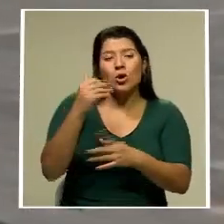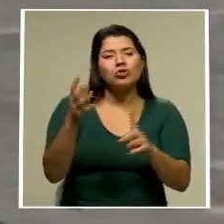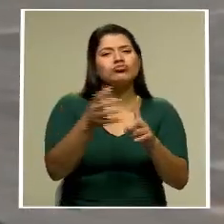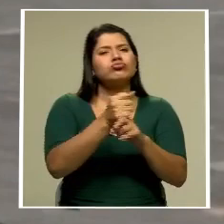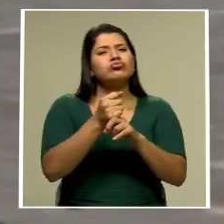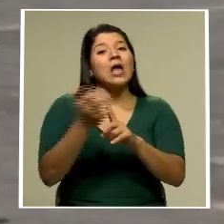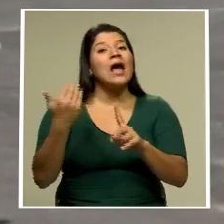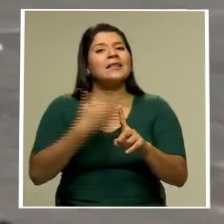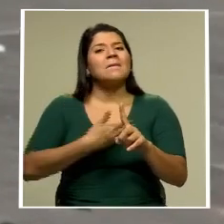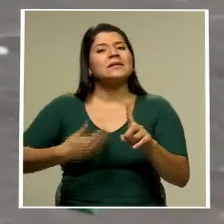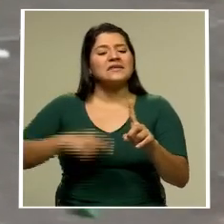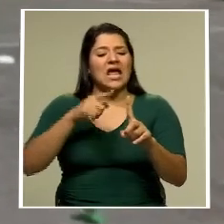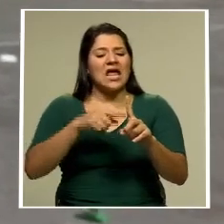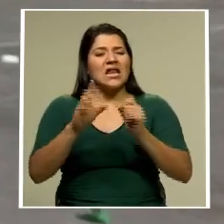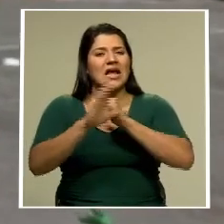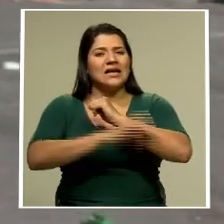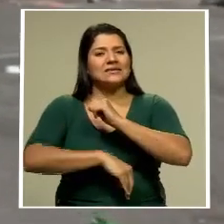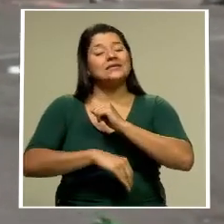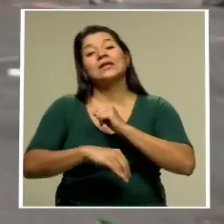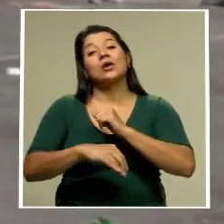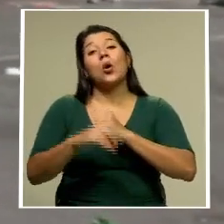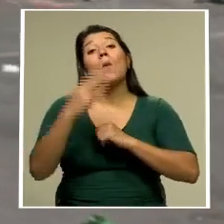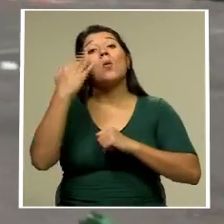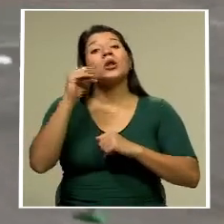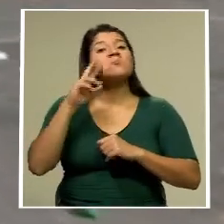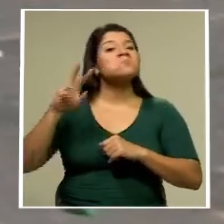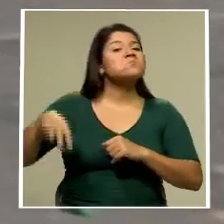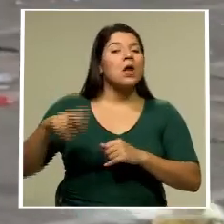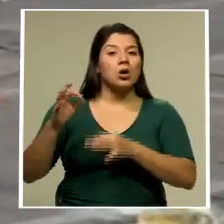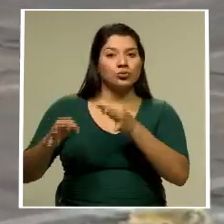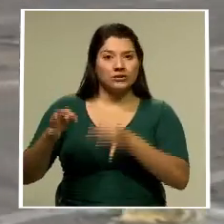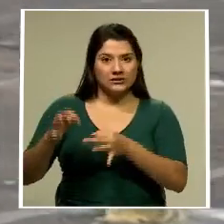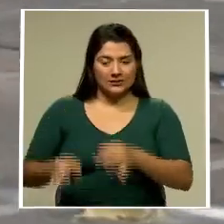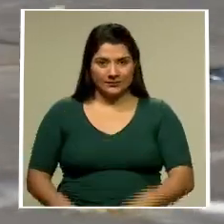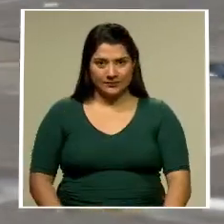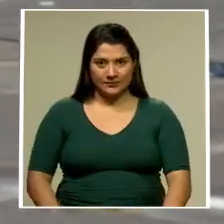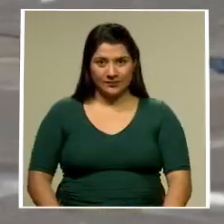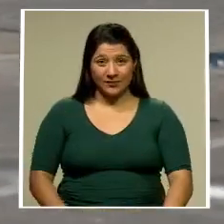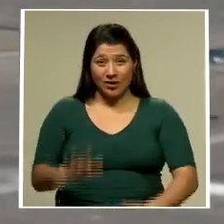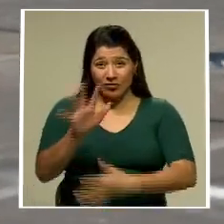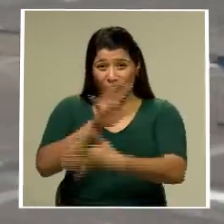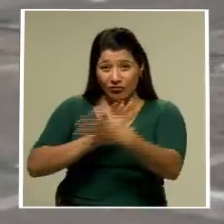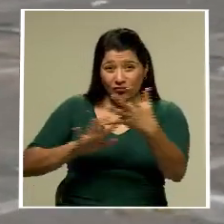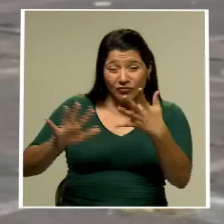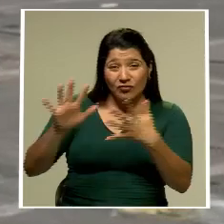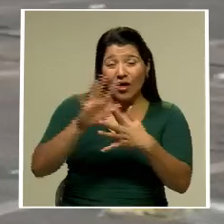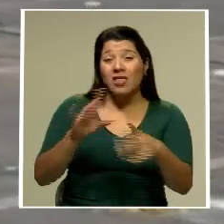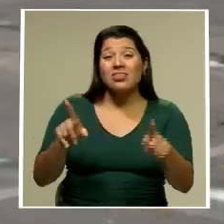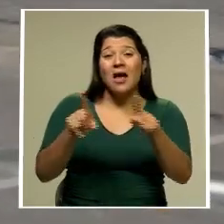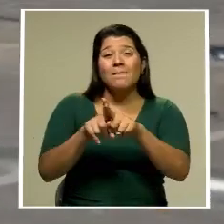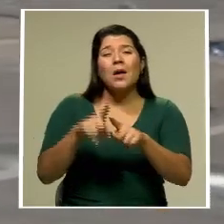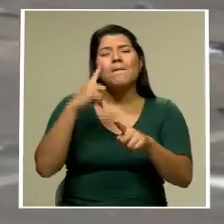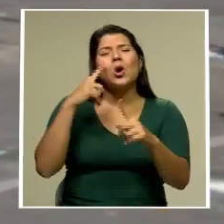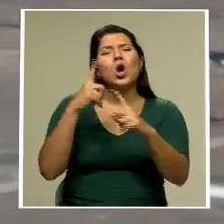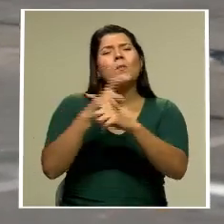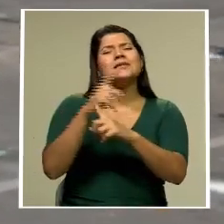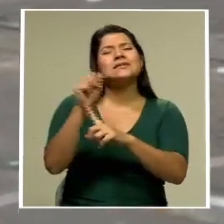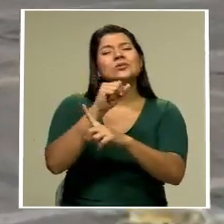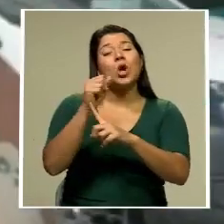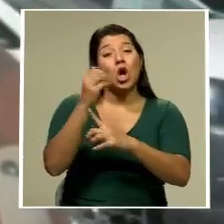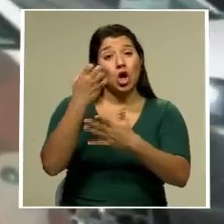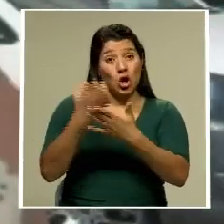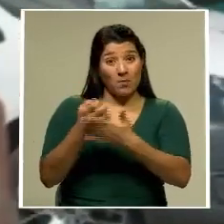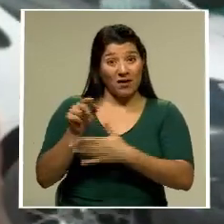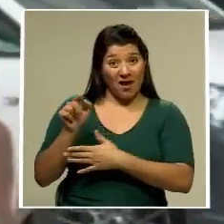Zuma, condenado a una pena de prisión por desacato a la justicia. Los disturbios, motivados también por la complicada situación económica